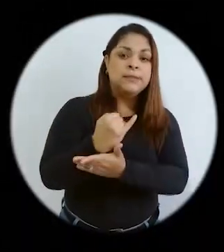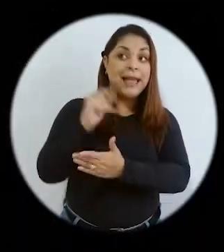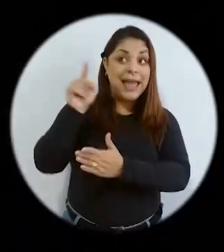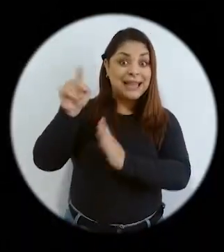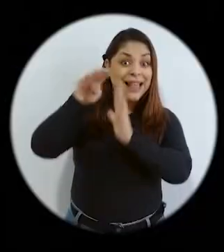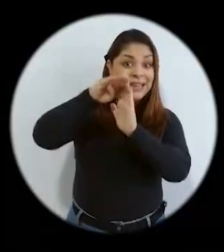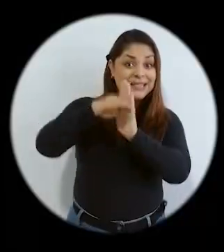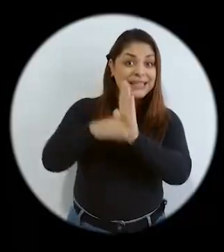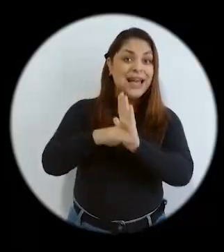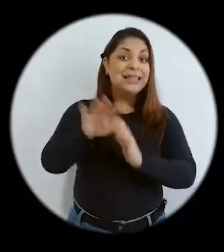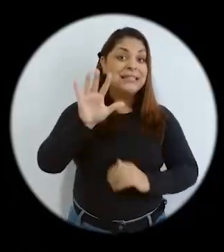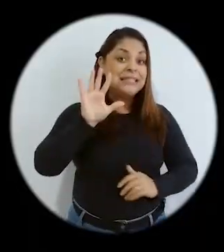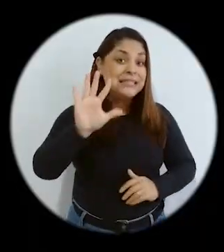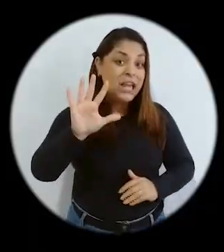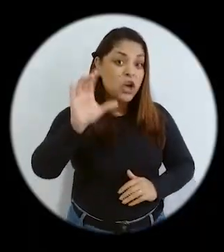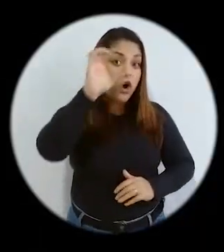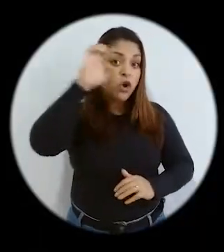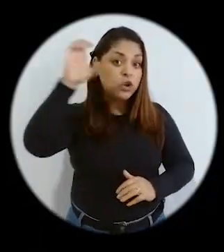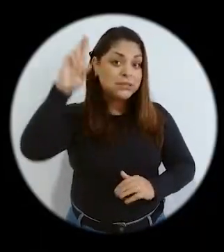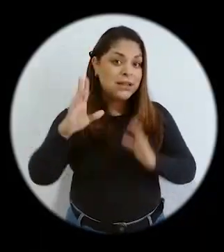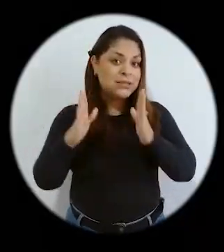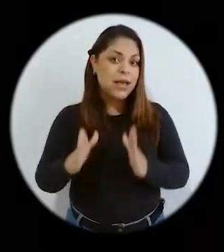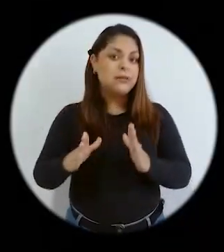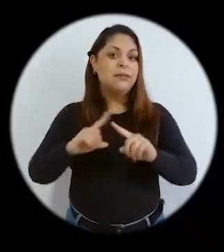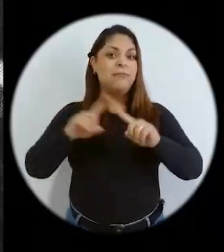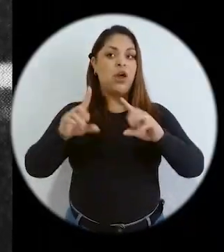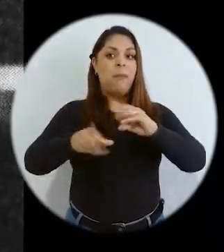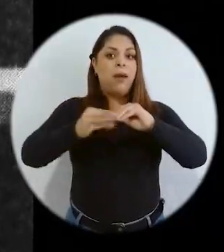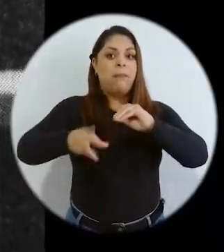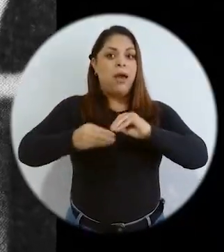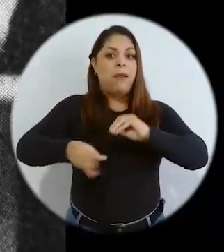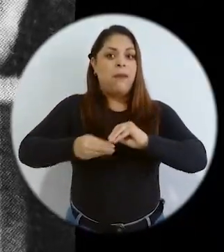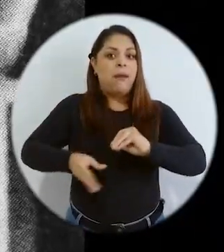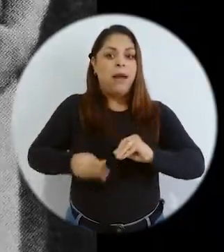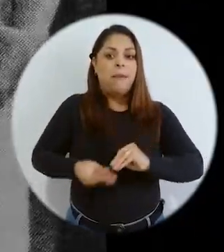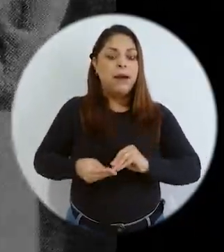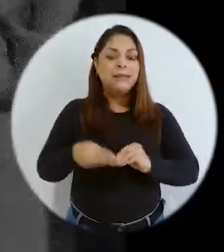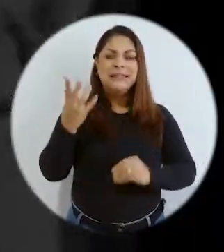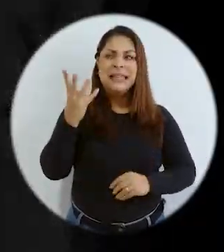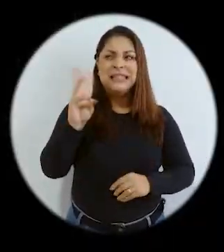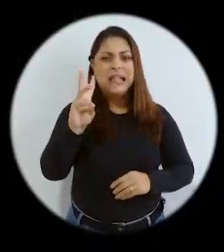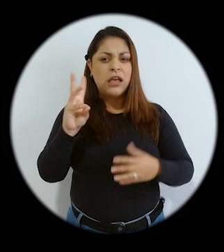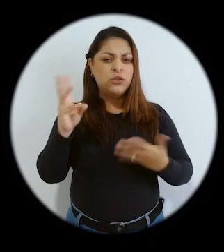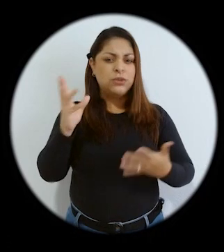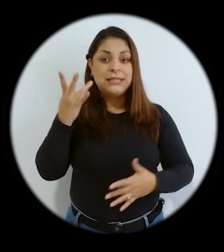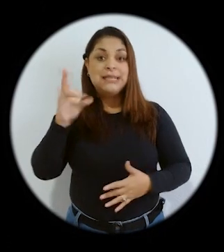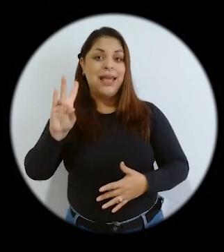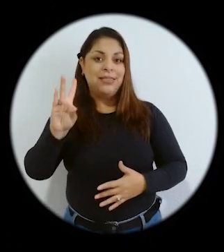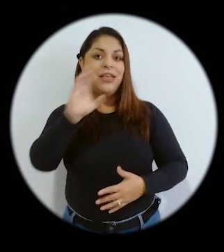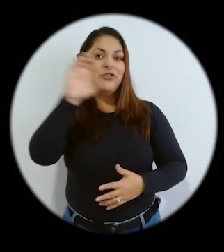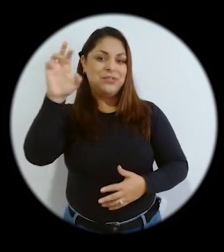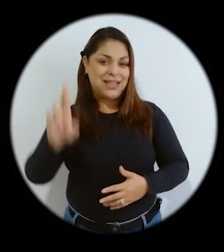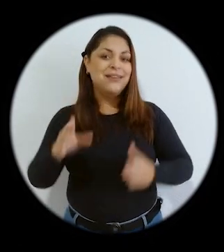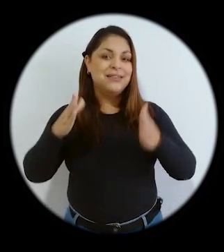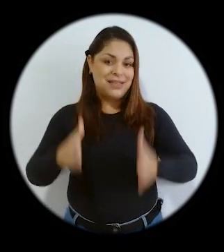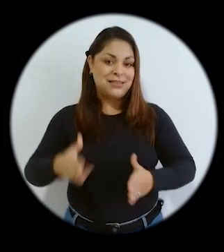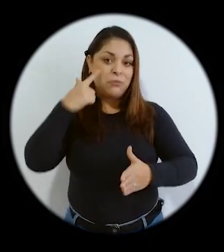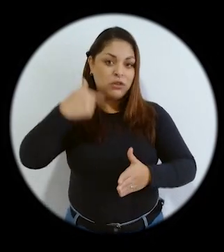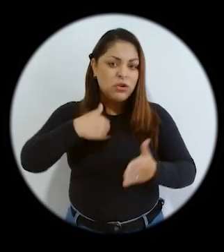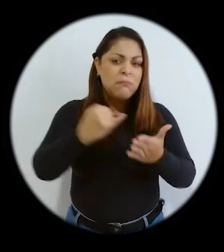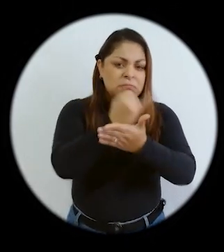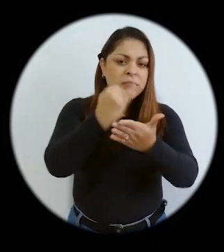de su paradero. En Honduras, solo en Honduras, ¿verdad? Y el registro es menor al registro real, claro, porque estamos hablando